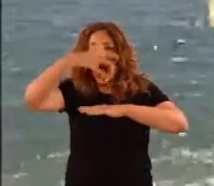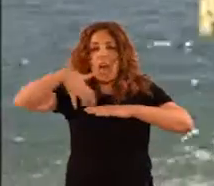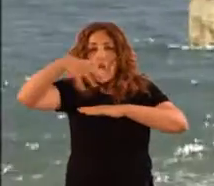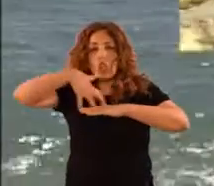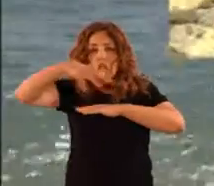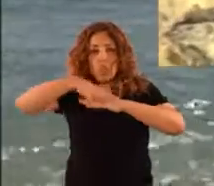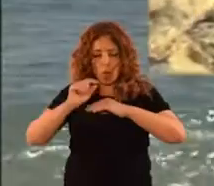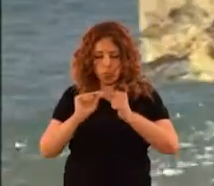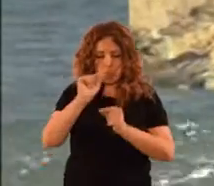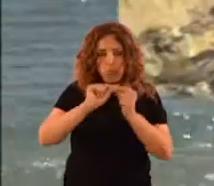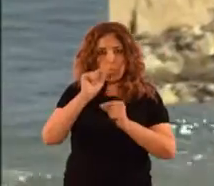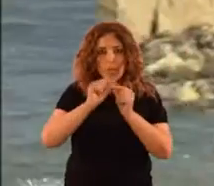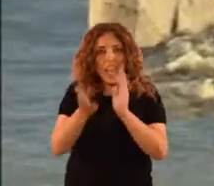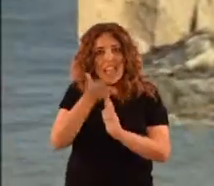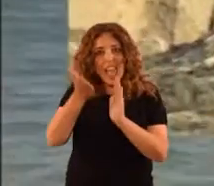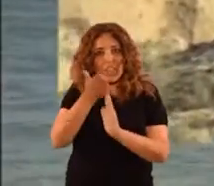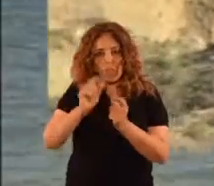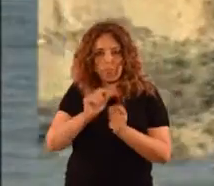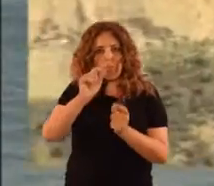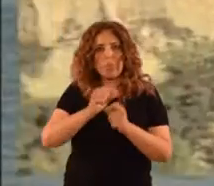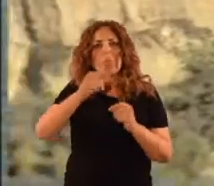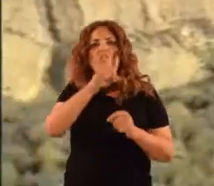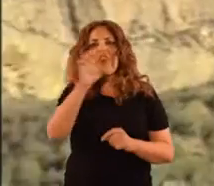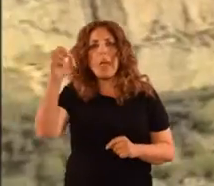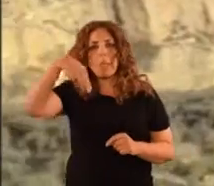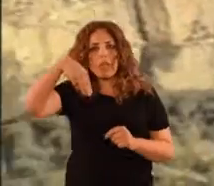erosión un espesor de yeso de más de 100 metros.